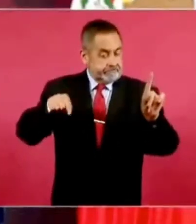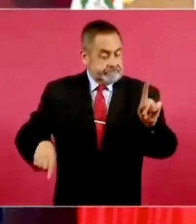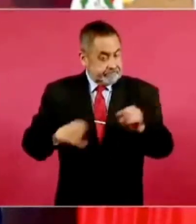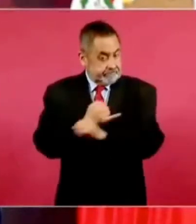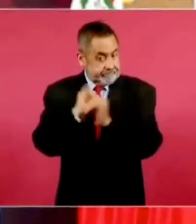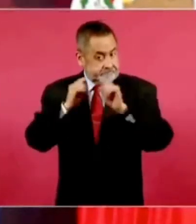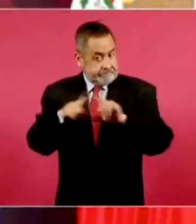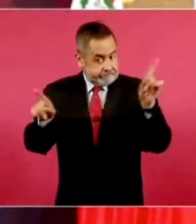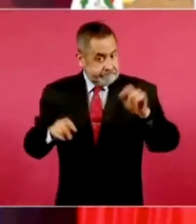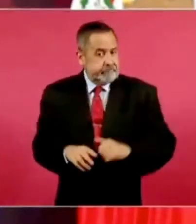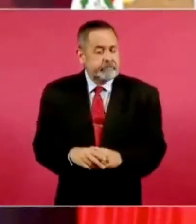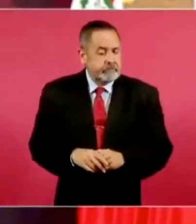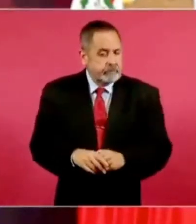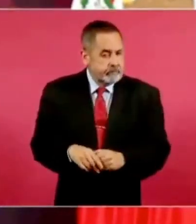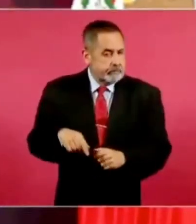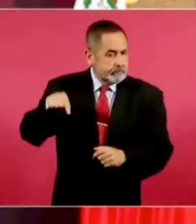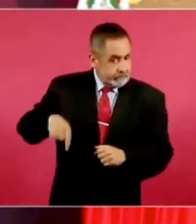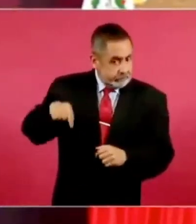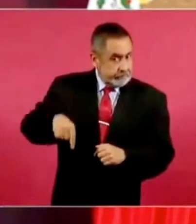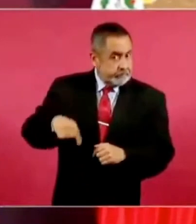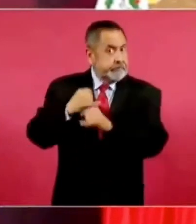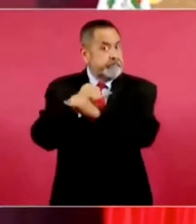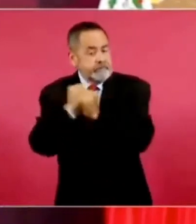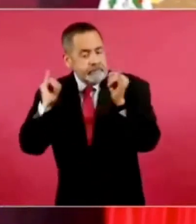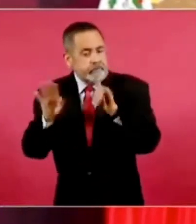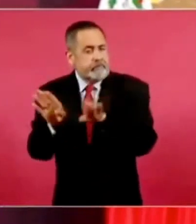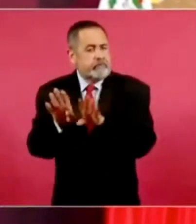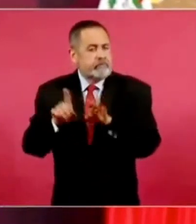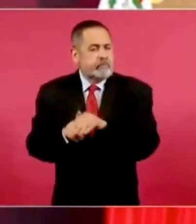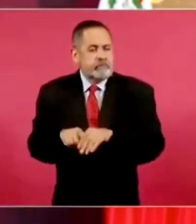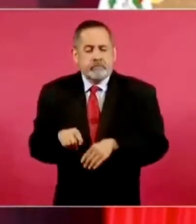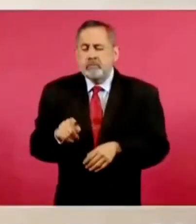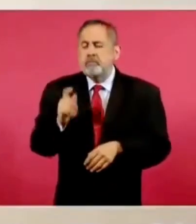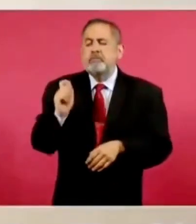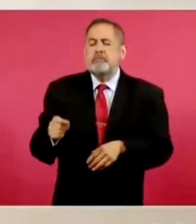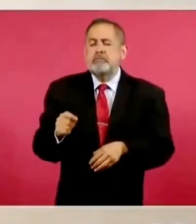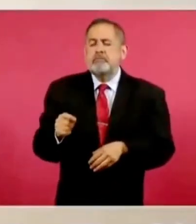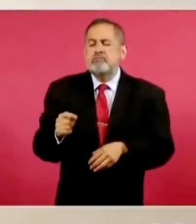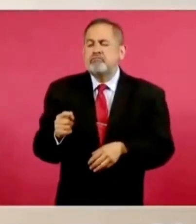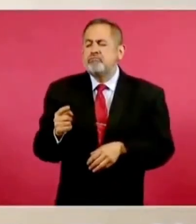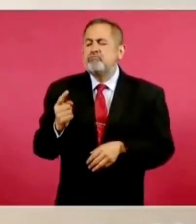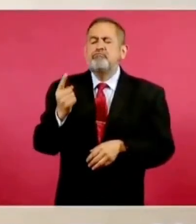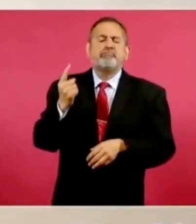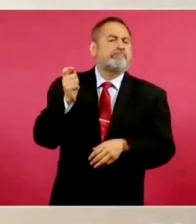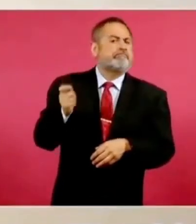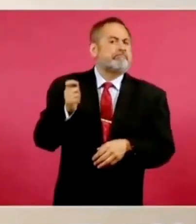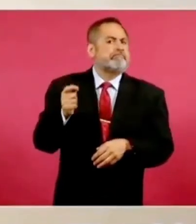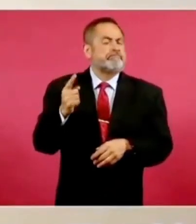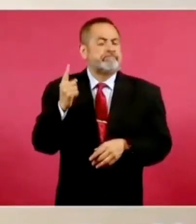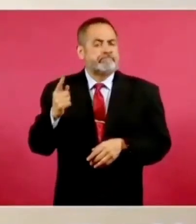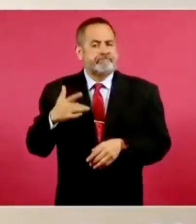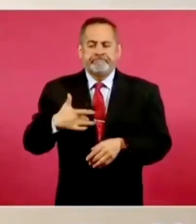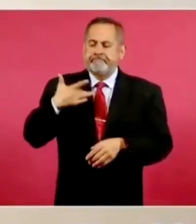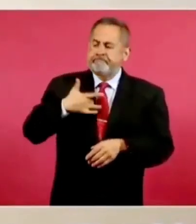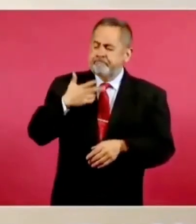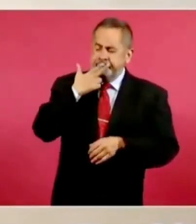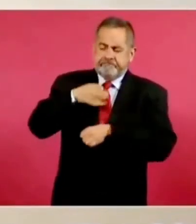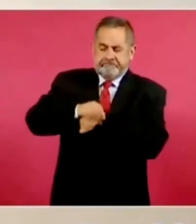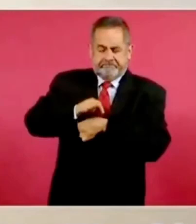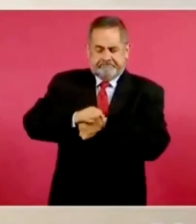Ni siquiera se gestó únicamente por un sentimiento